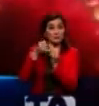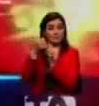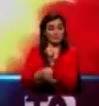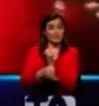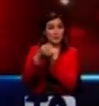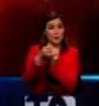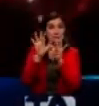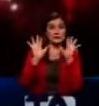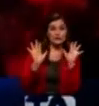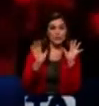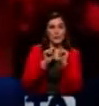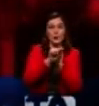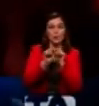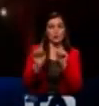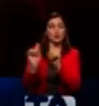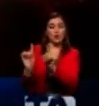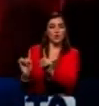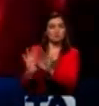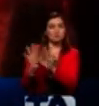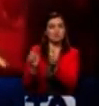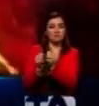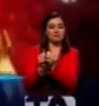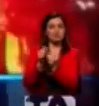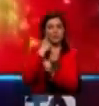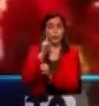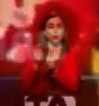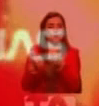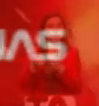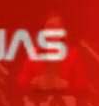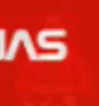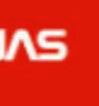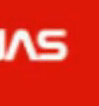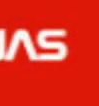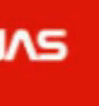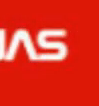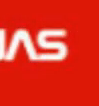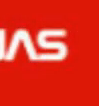de la llave entre Santos y Atlético Paranaense. Hugo Quintana, 24 horas.